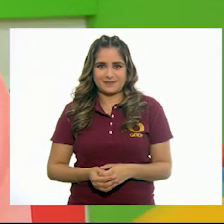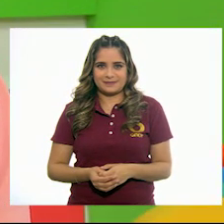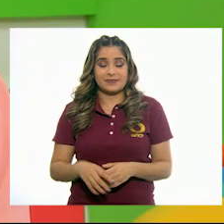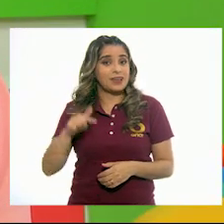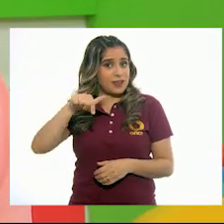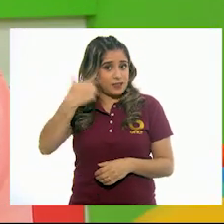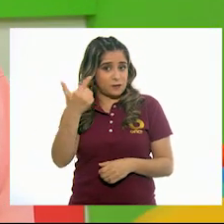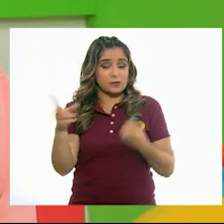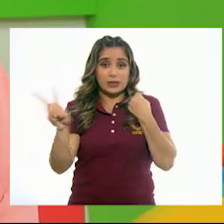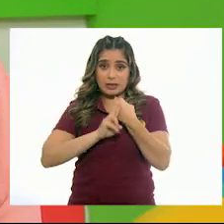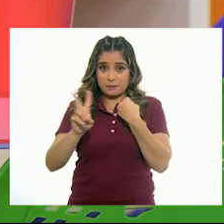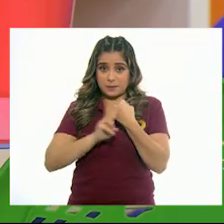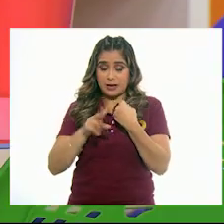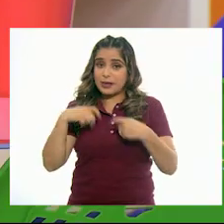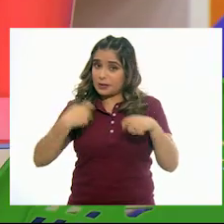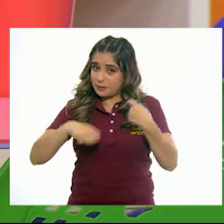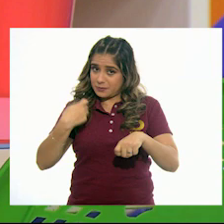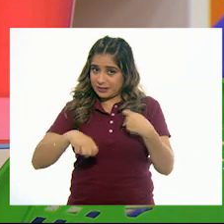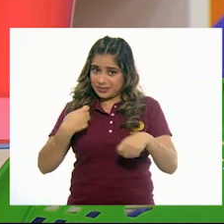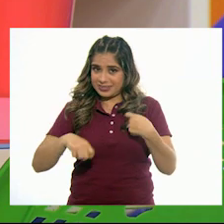12 vasos de plástico,